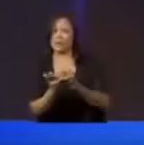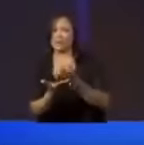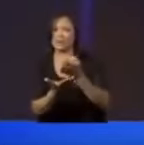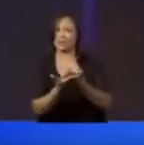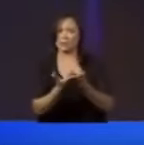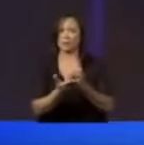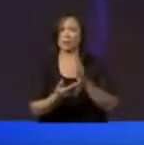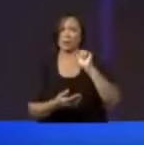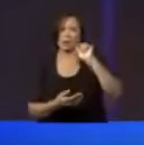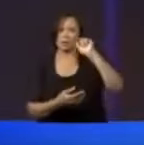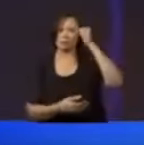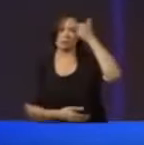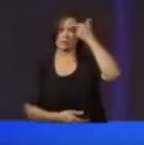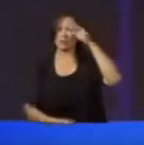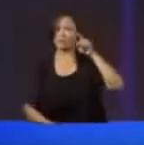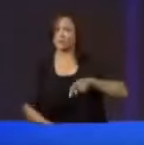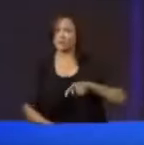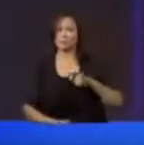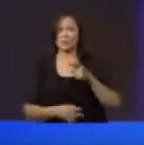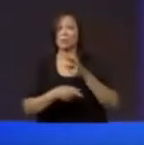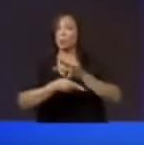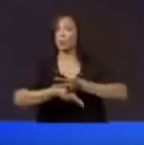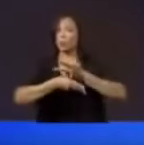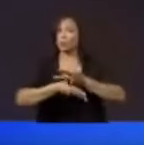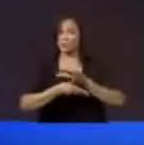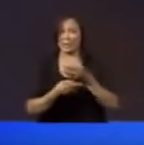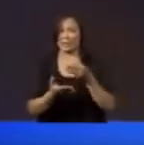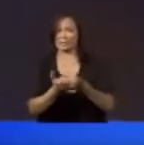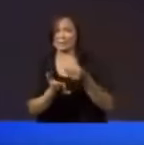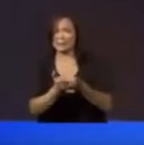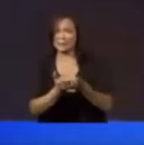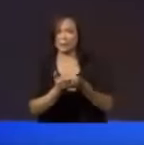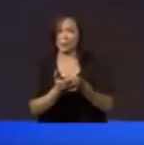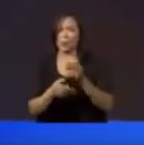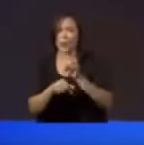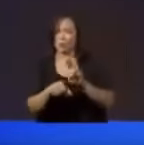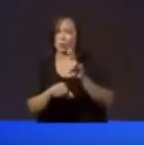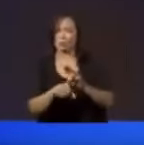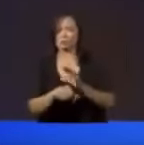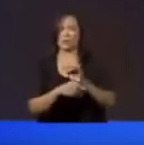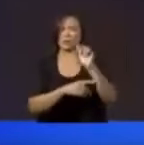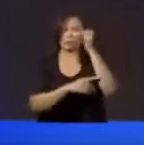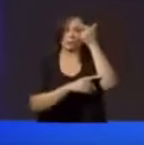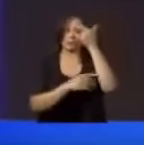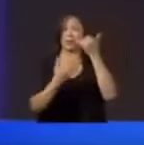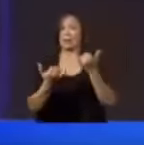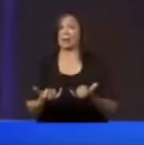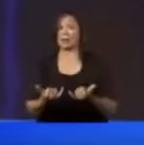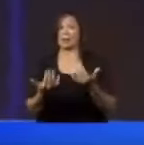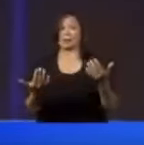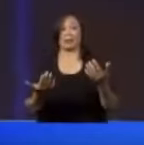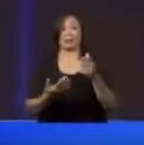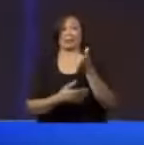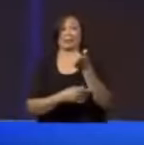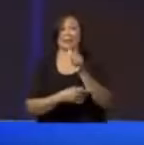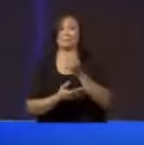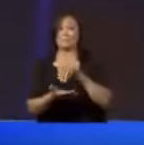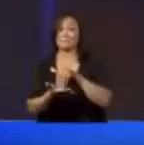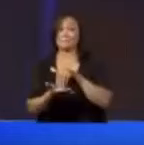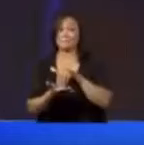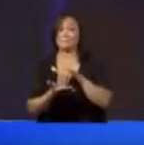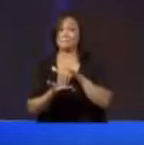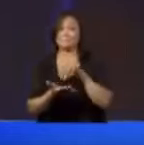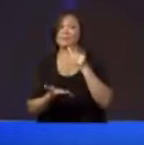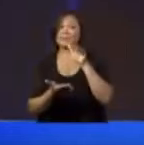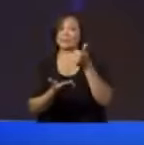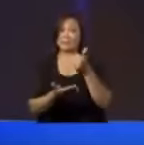gobierno debe ser más cauto en el gasto público. El gobierno actualmente gasta 10,000 millones